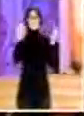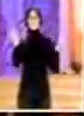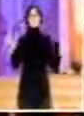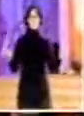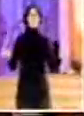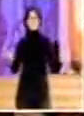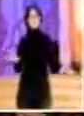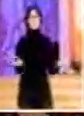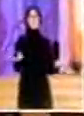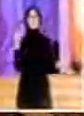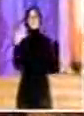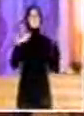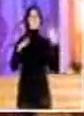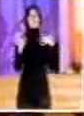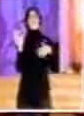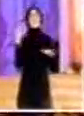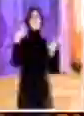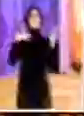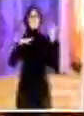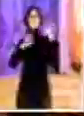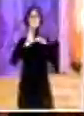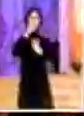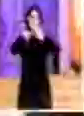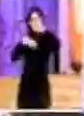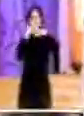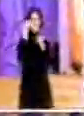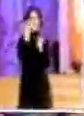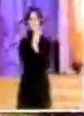Se pueden excusar con la reforma